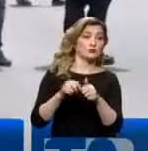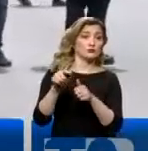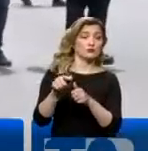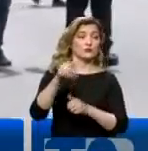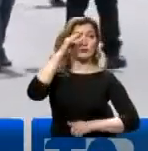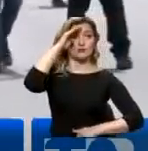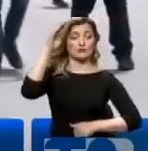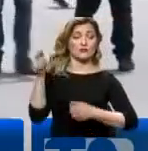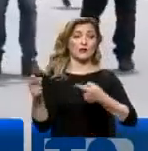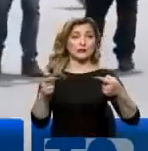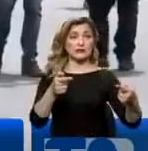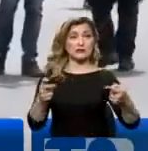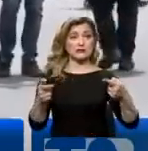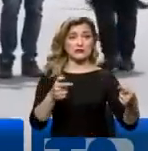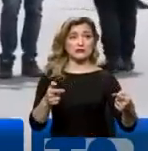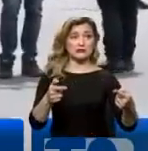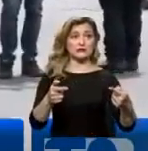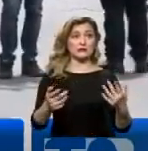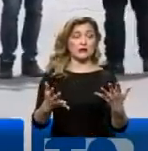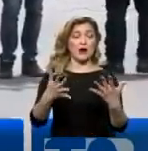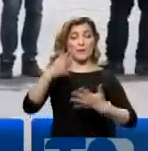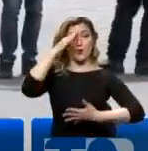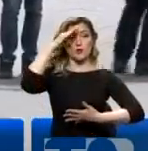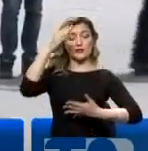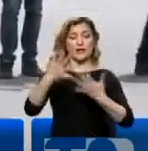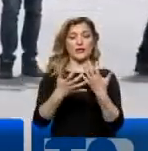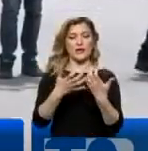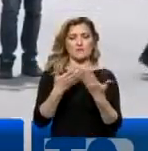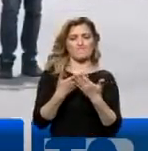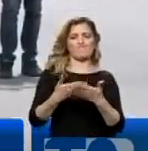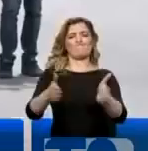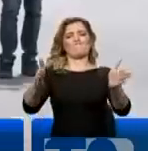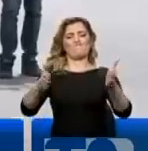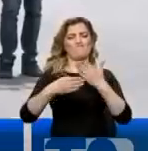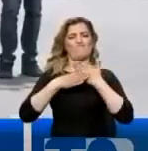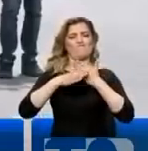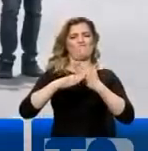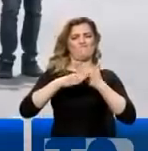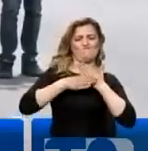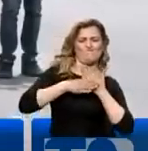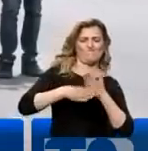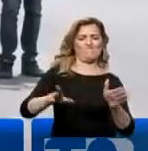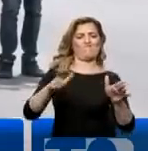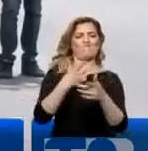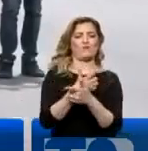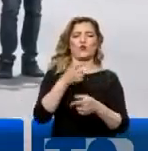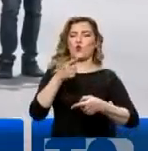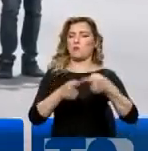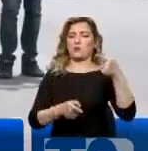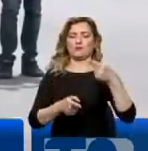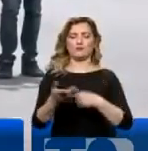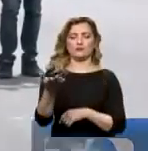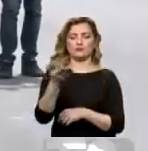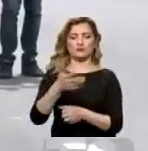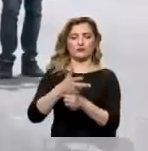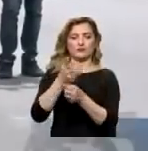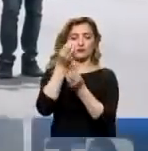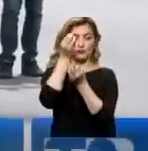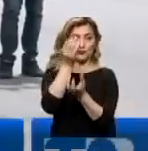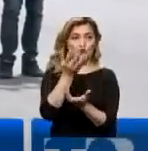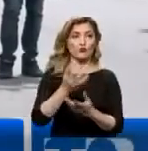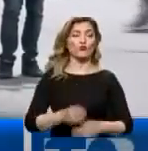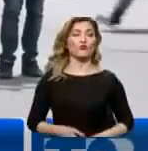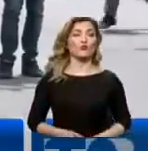fuerza pública que trata de habilitar las diferentes vías sin conseguir su objetivo de manera total. Tenemos un reporte al